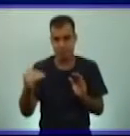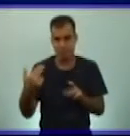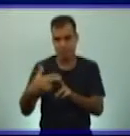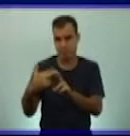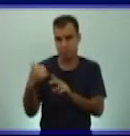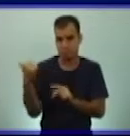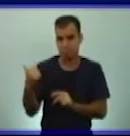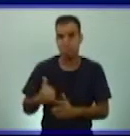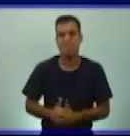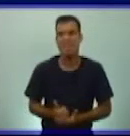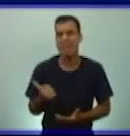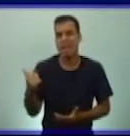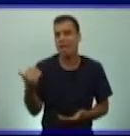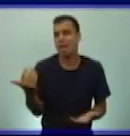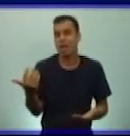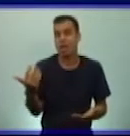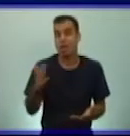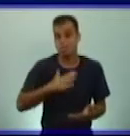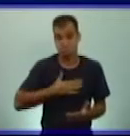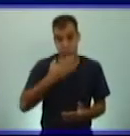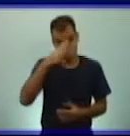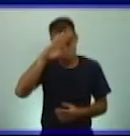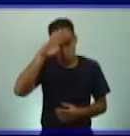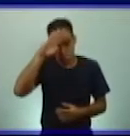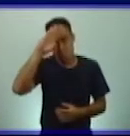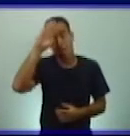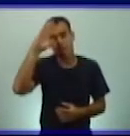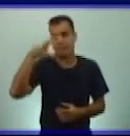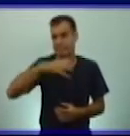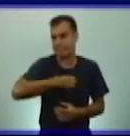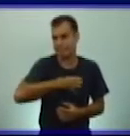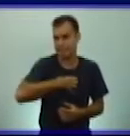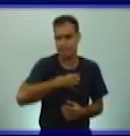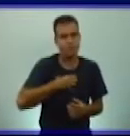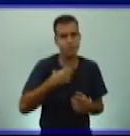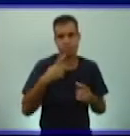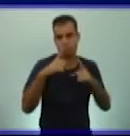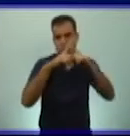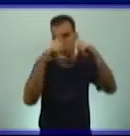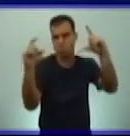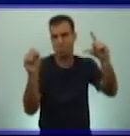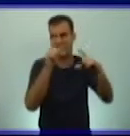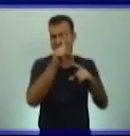son los que hacen que la República de Cuba posea un área total de